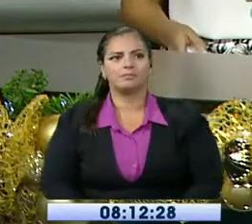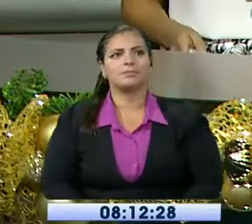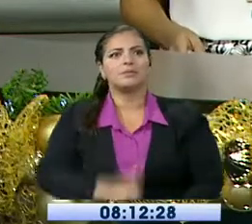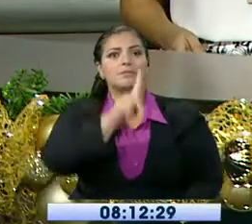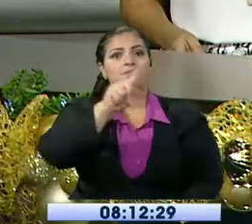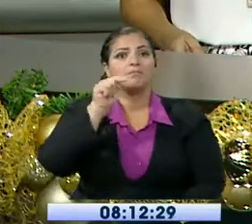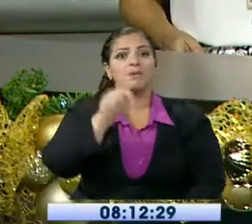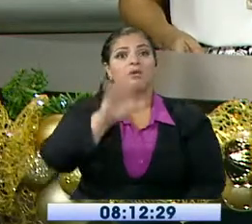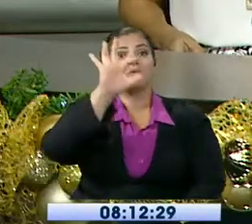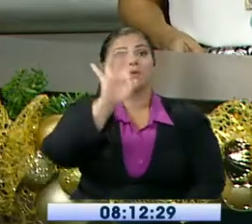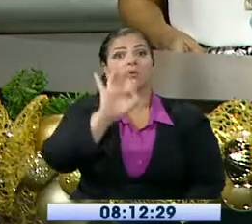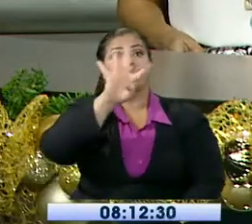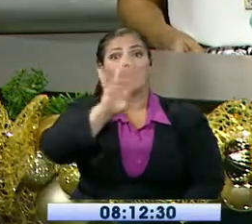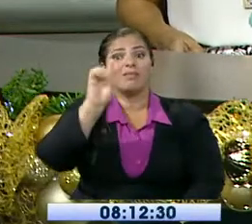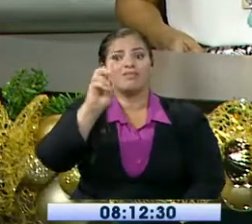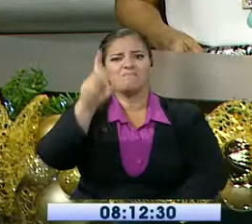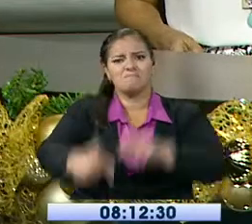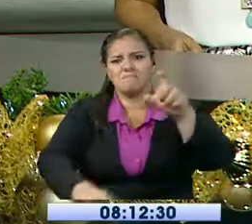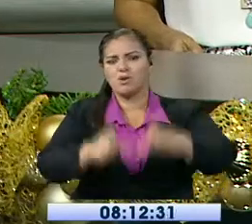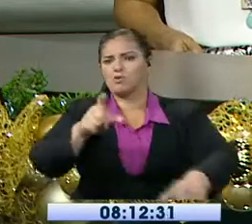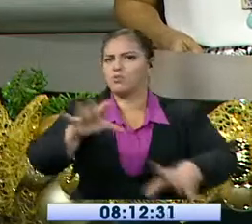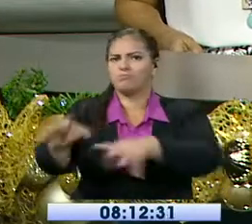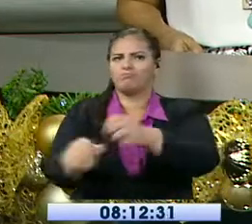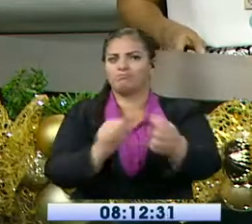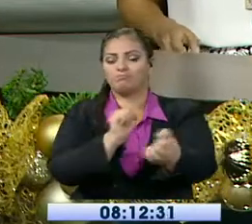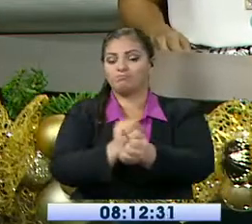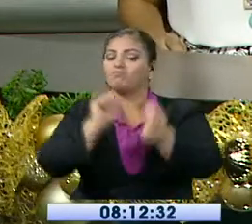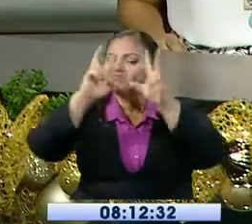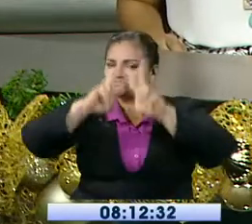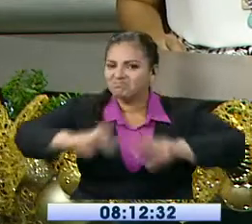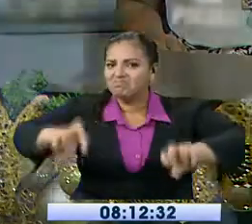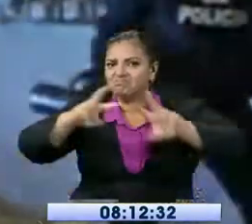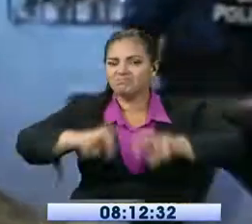1.946 ciudadanos fueron detenidos para investigaciones.